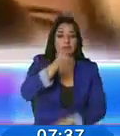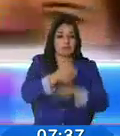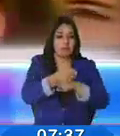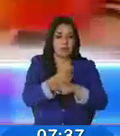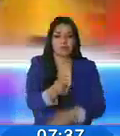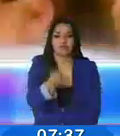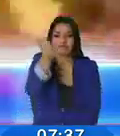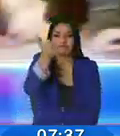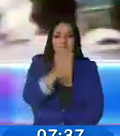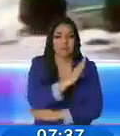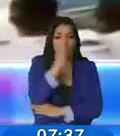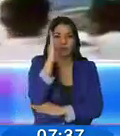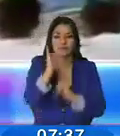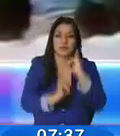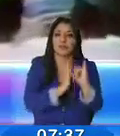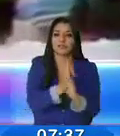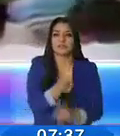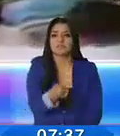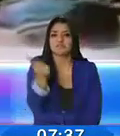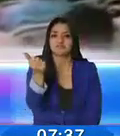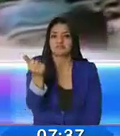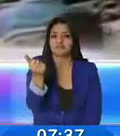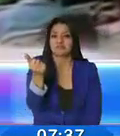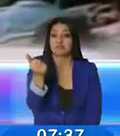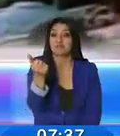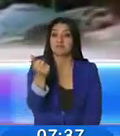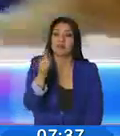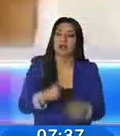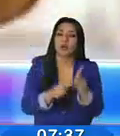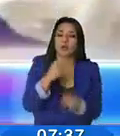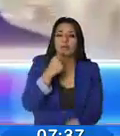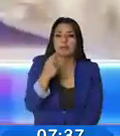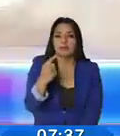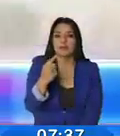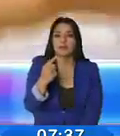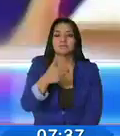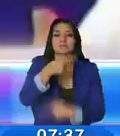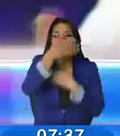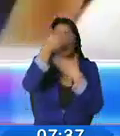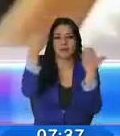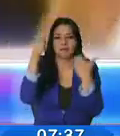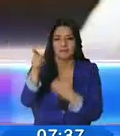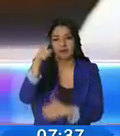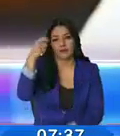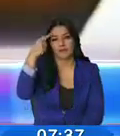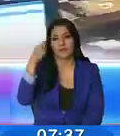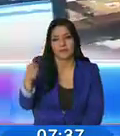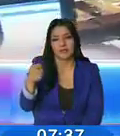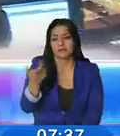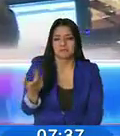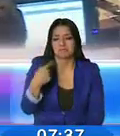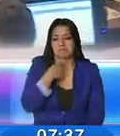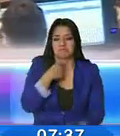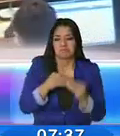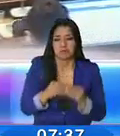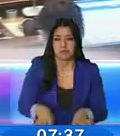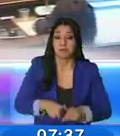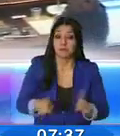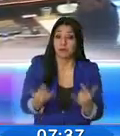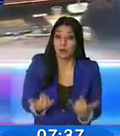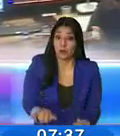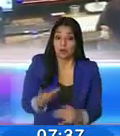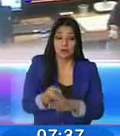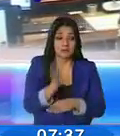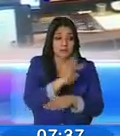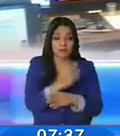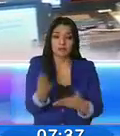la eliminación de los arbitrajes internacionales a los que se catalogaba como de estafa para el gobierno central. Hoy, tras esta decisión, la Asamblea